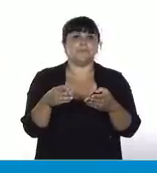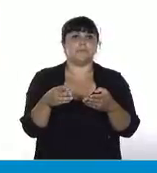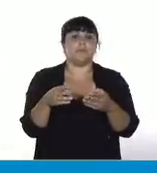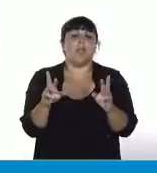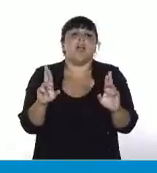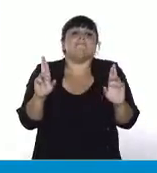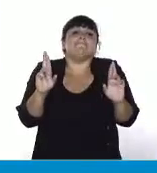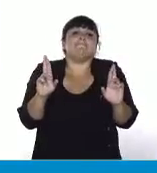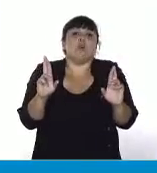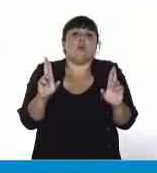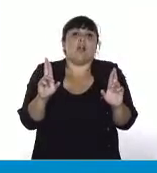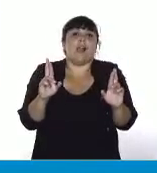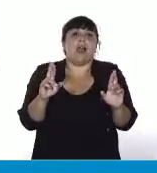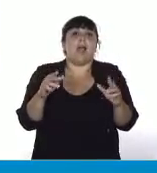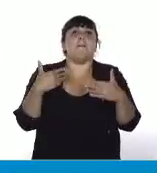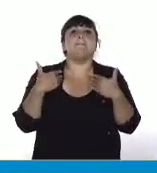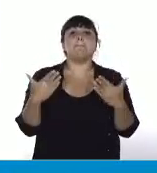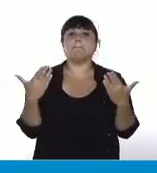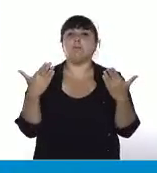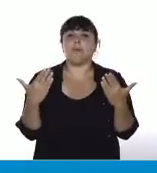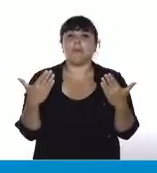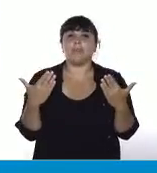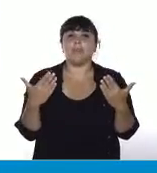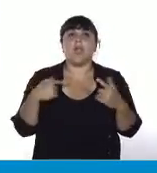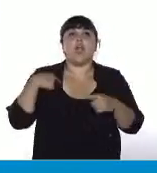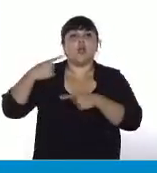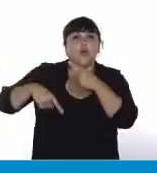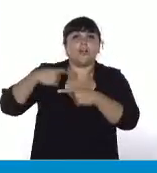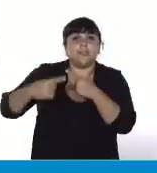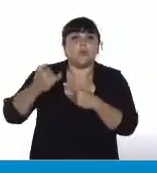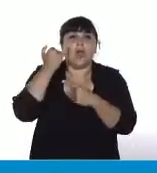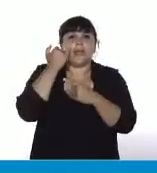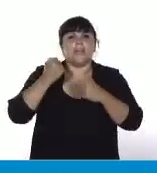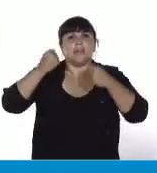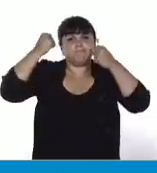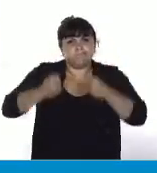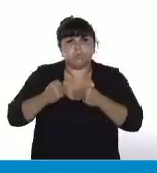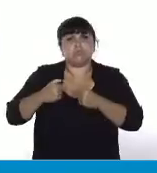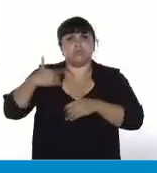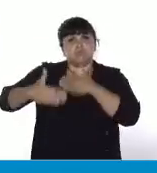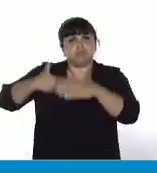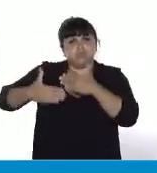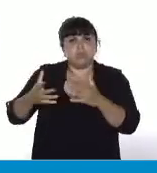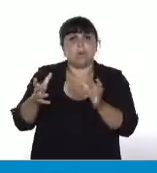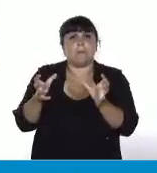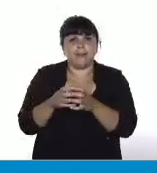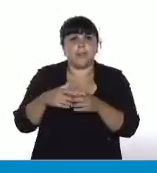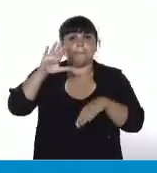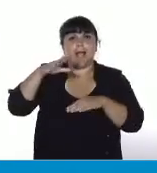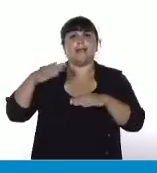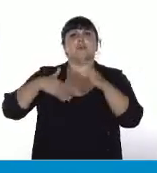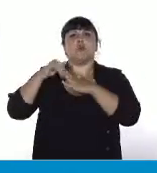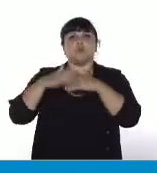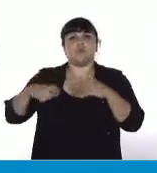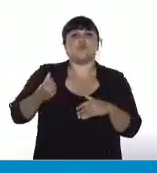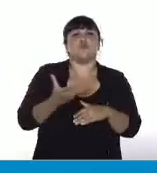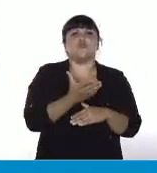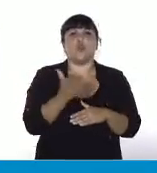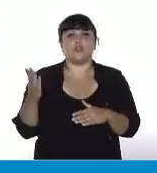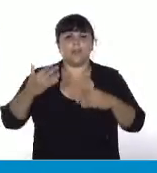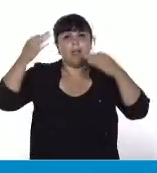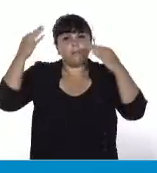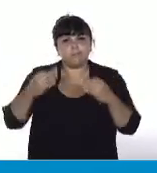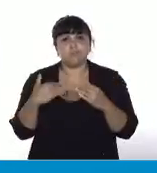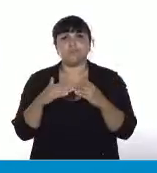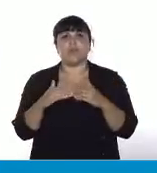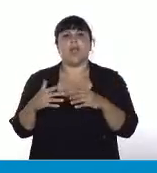Ojalá que podamos continuar y consolidar avances sustantivos en la construcción de una sociedad realmente más